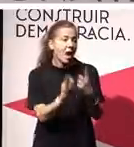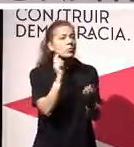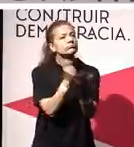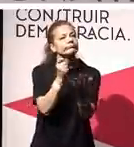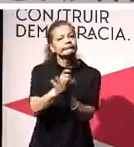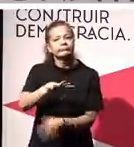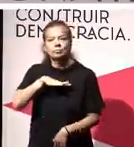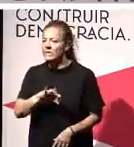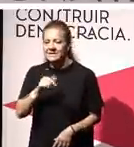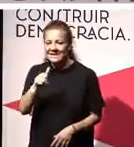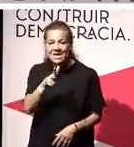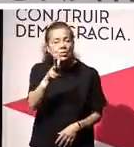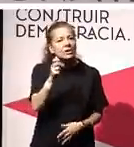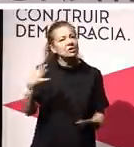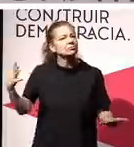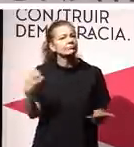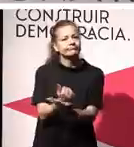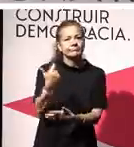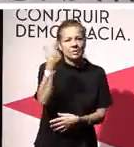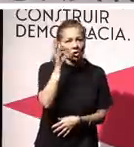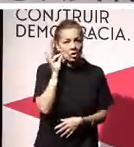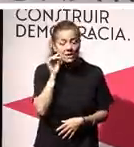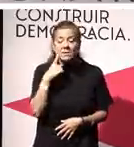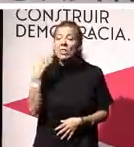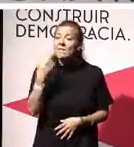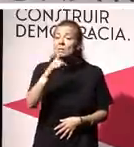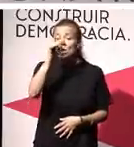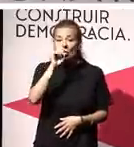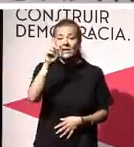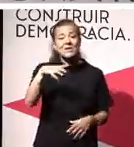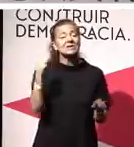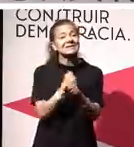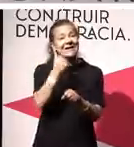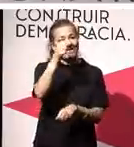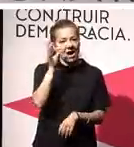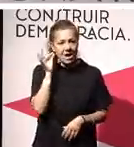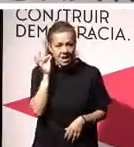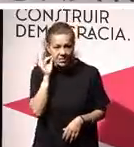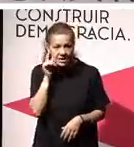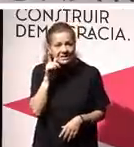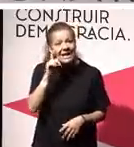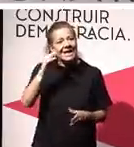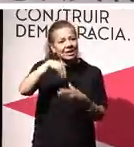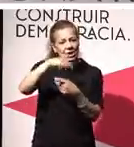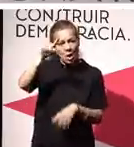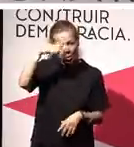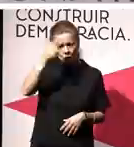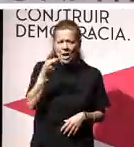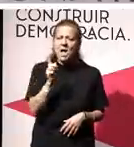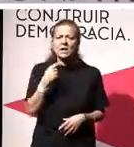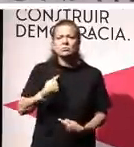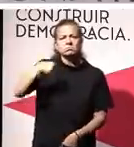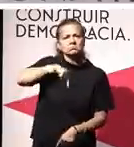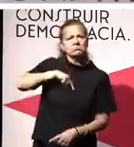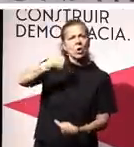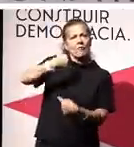pagar y pase a ser un derecho para todos y para todas, pero sin olvidar nunca a los trabajadores y a las trabajadoras de la cultura, que no se vean